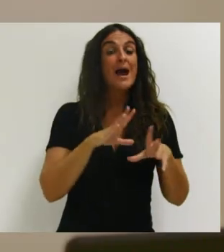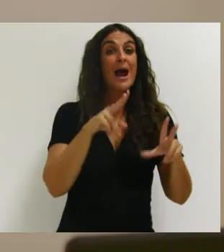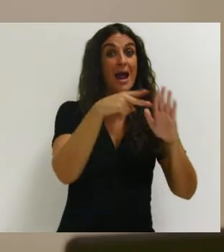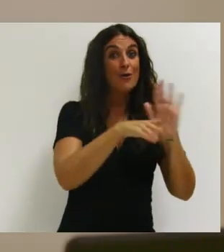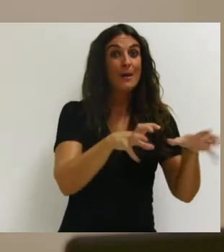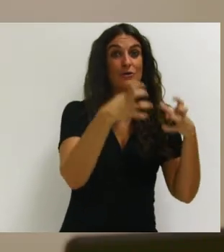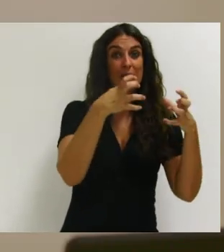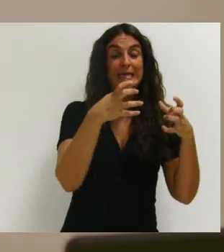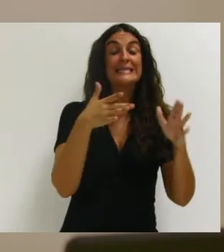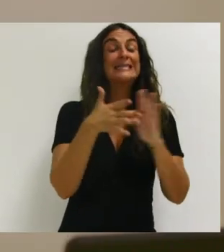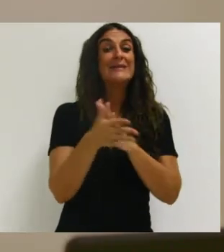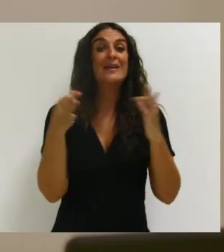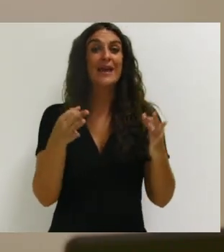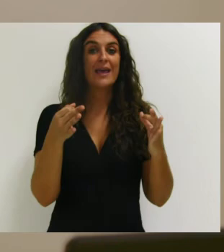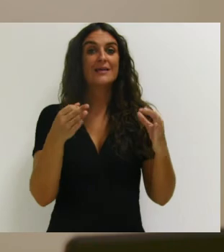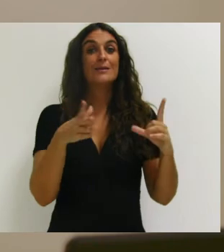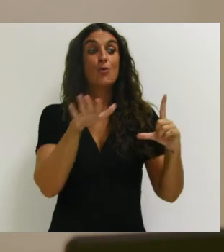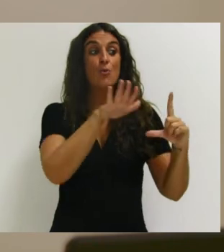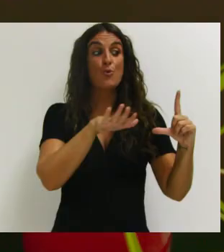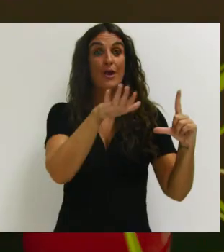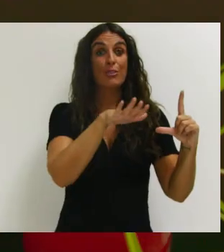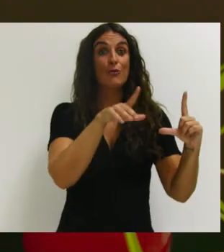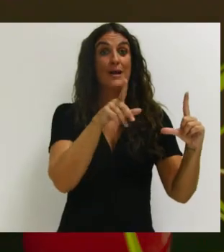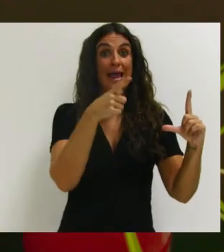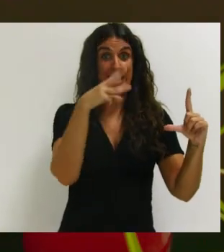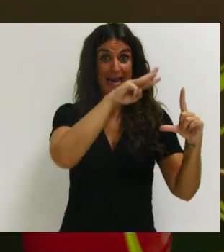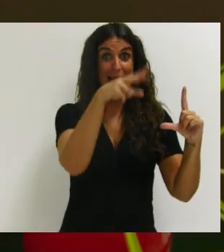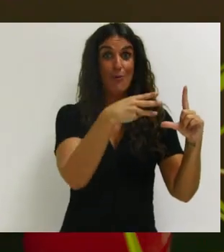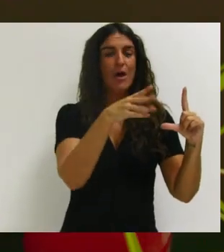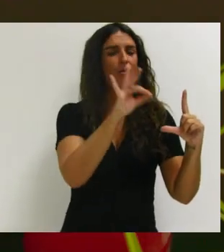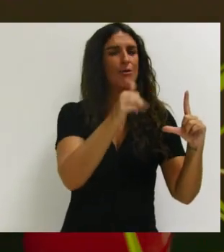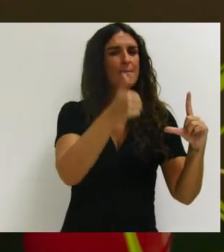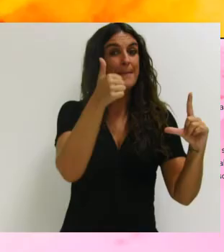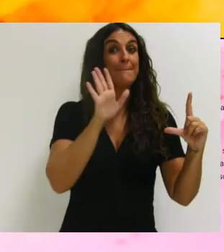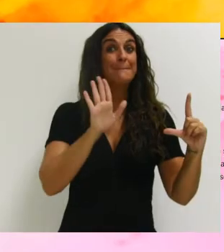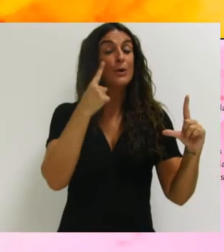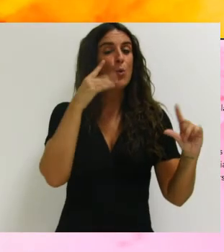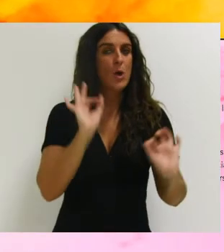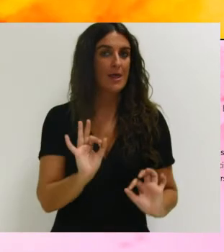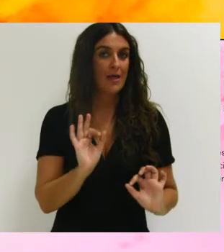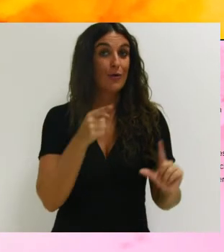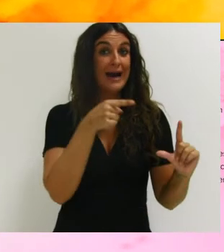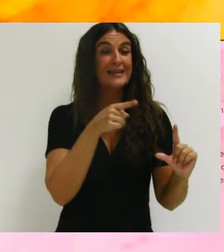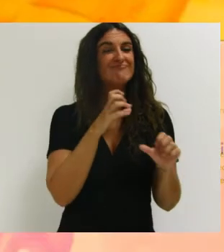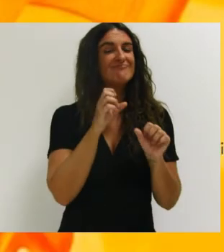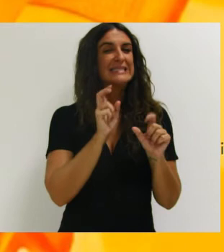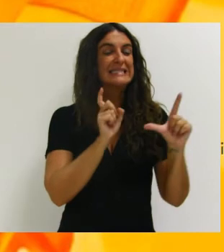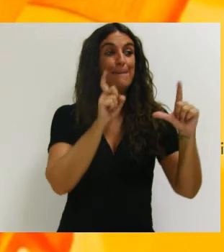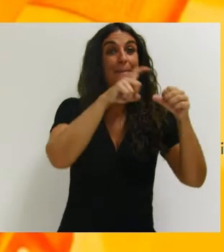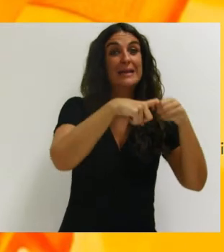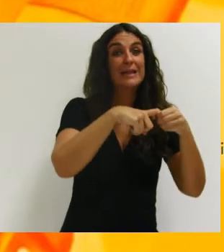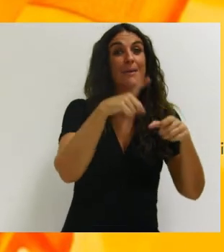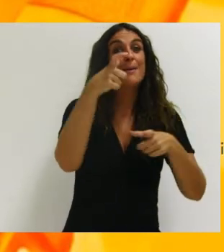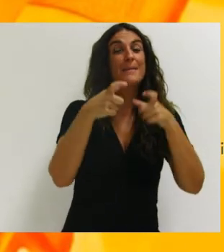que hay una zona de la página web con más opciones. Pero ojo, a esta sección solo pueden entrar personas que trabajan